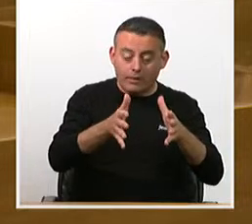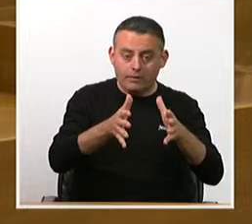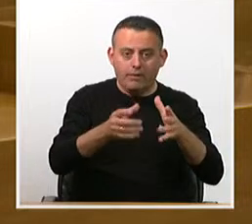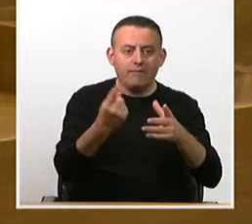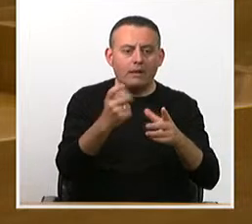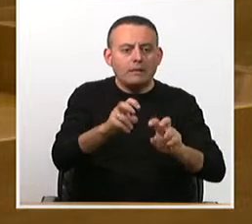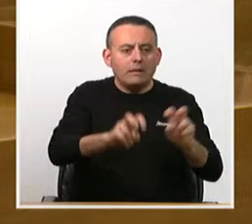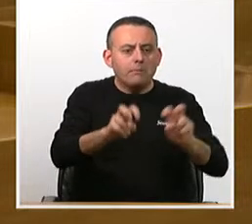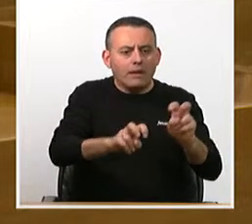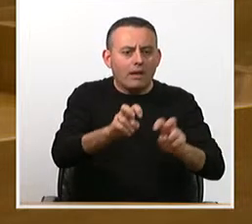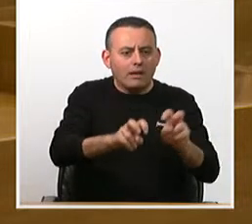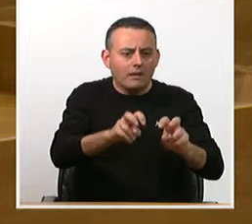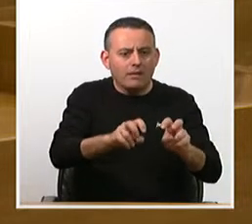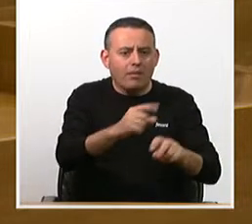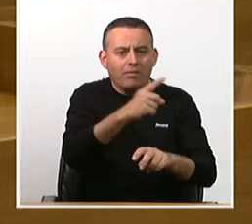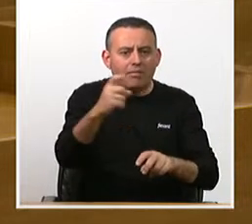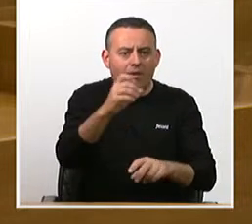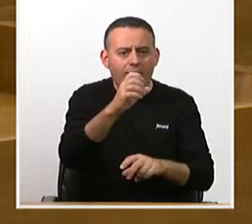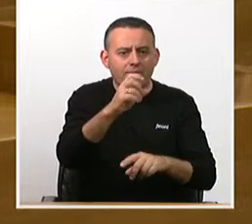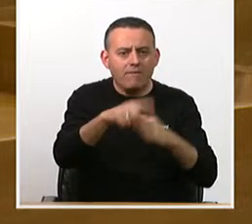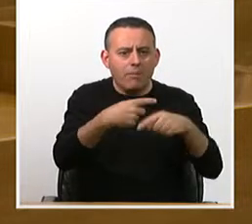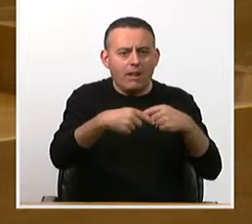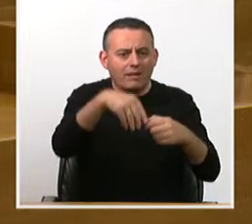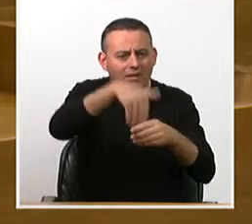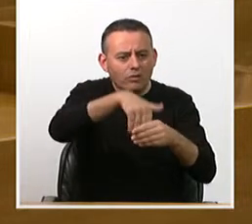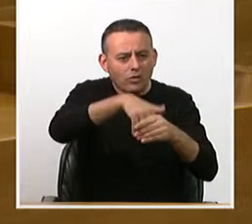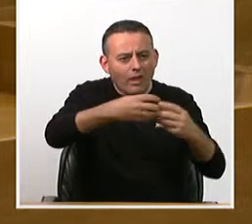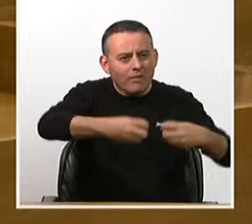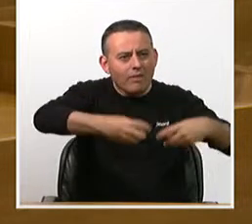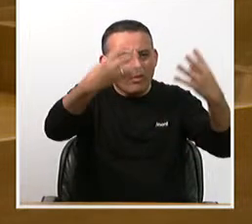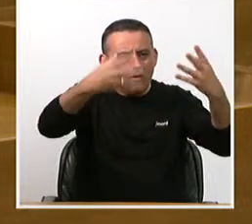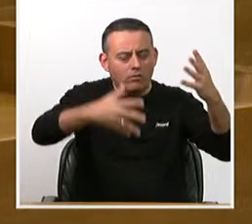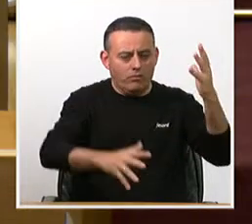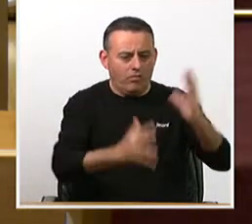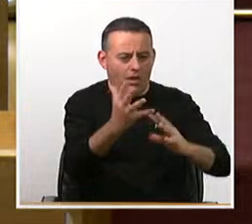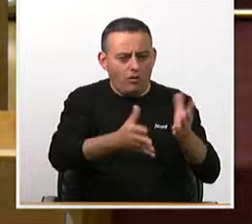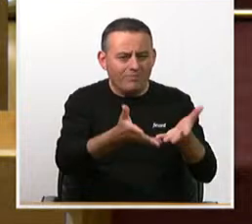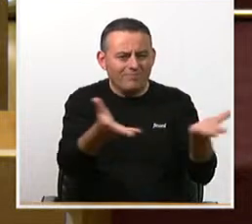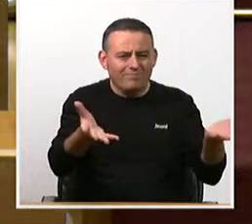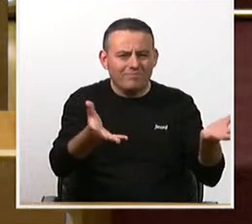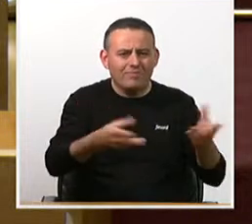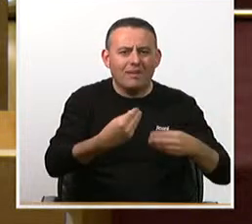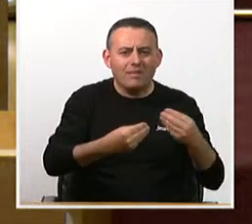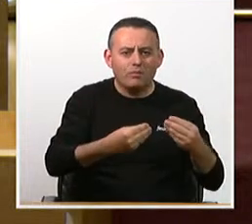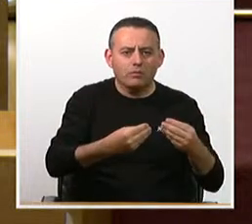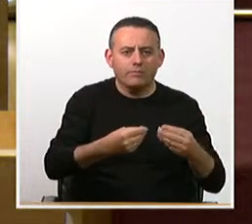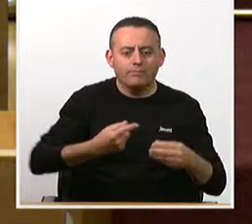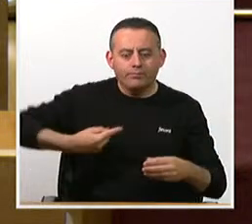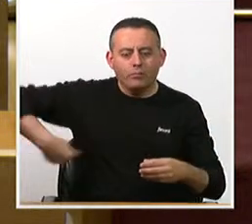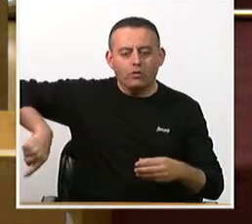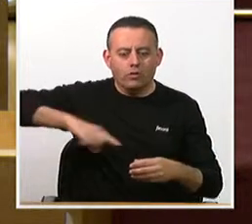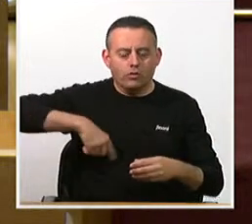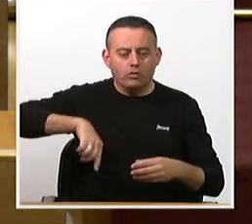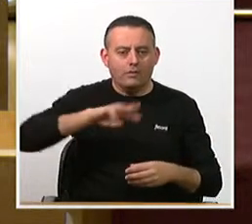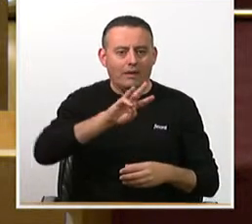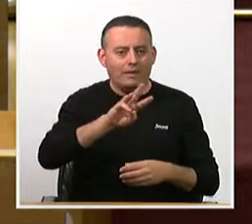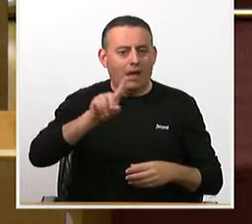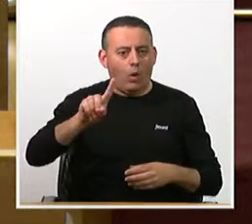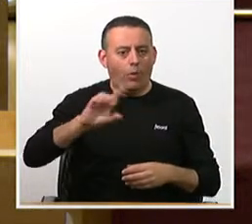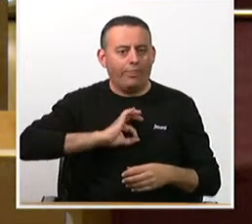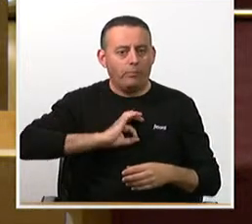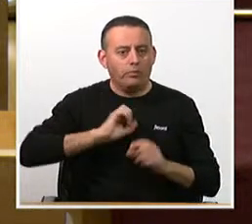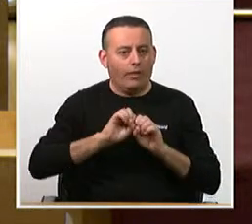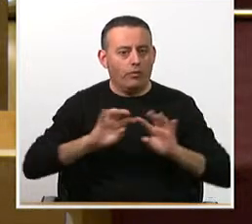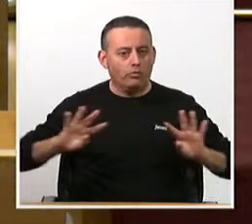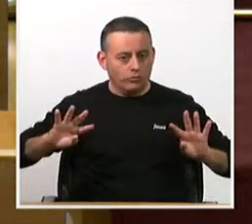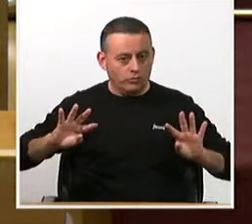más de 100 familias que residían en el edificio calcinado señor mazón tiene la mano tendida de los 31 diputados y diputadas del partido